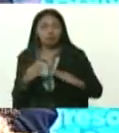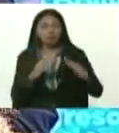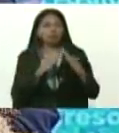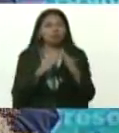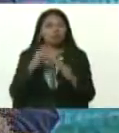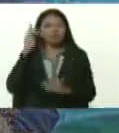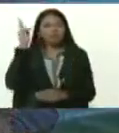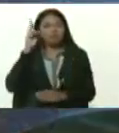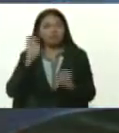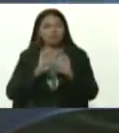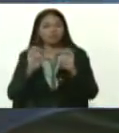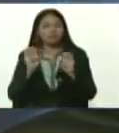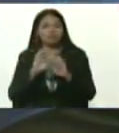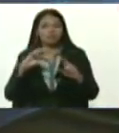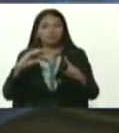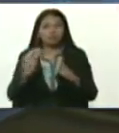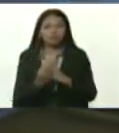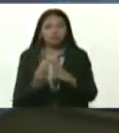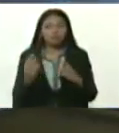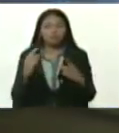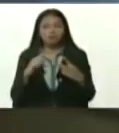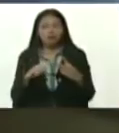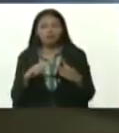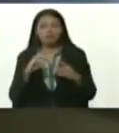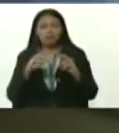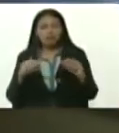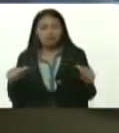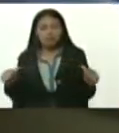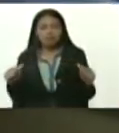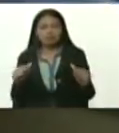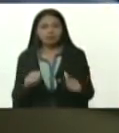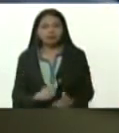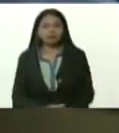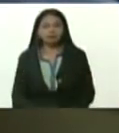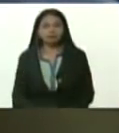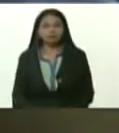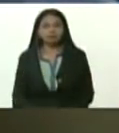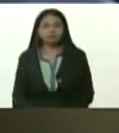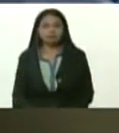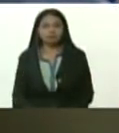de la educación, de la cultura, de la tierra,